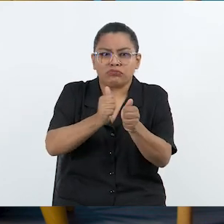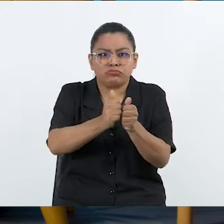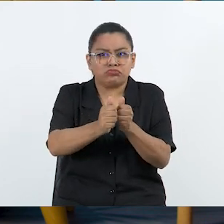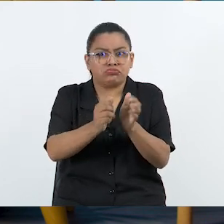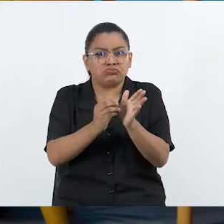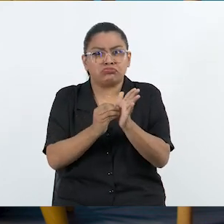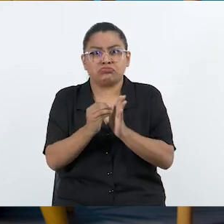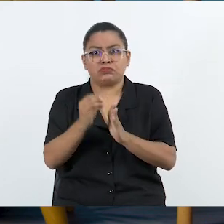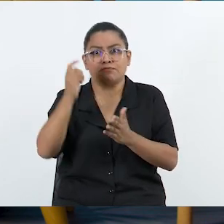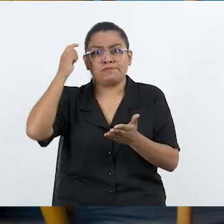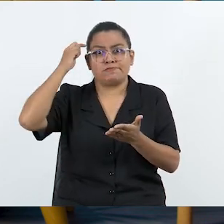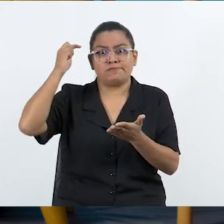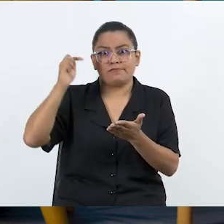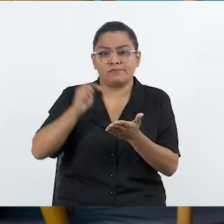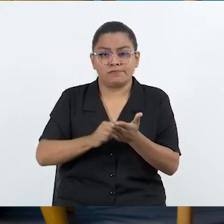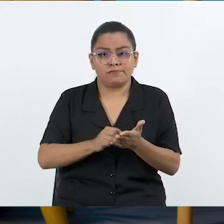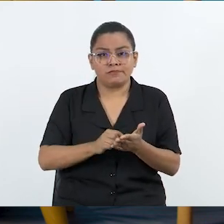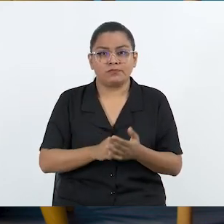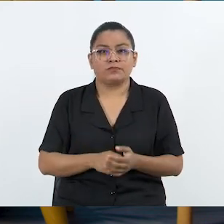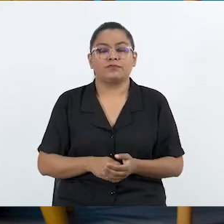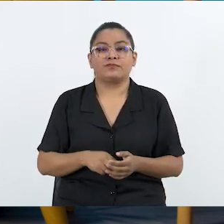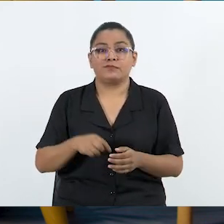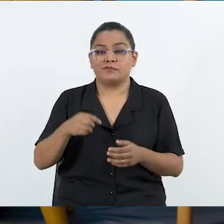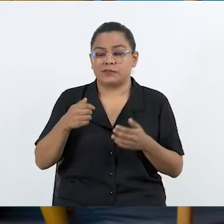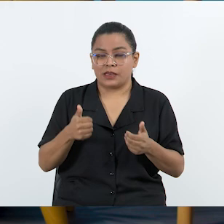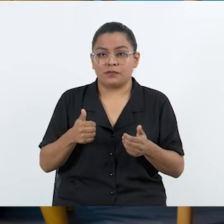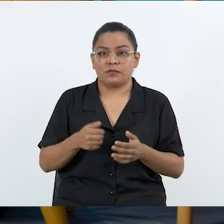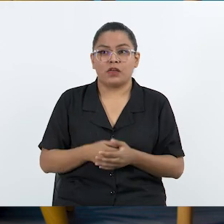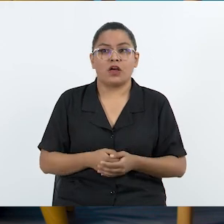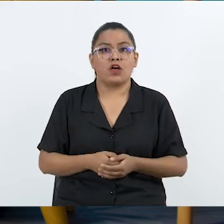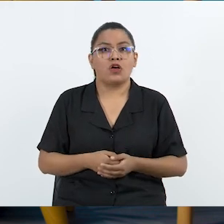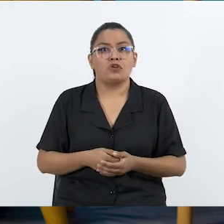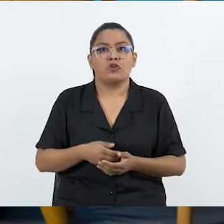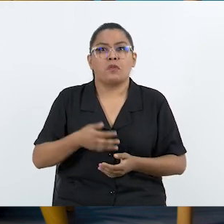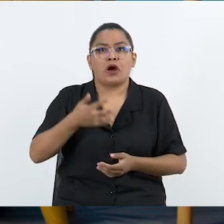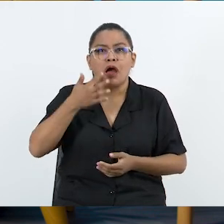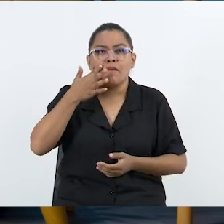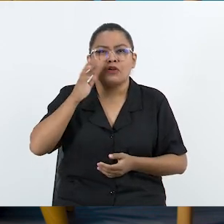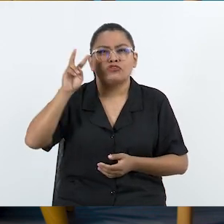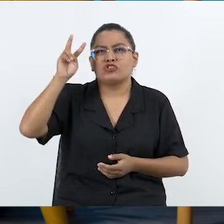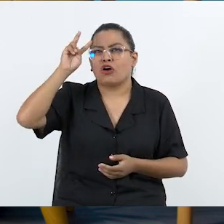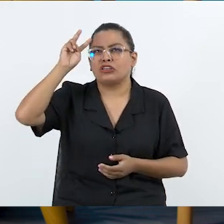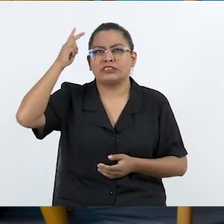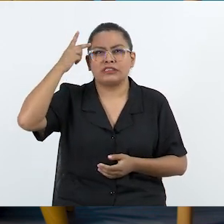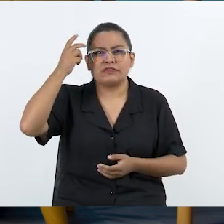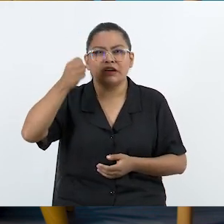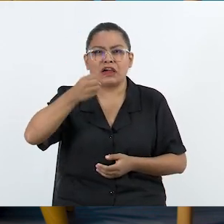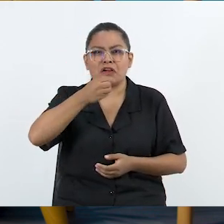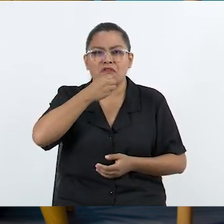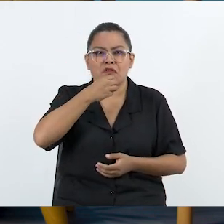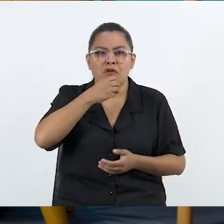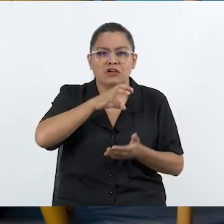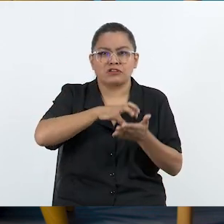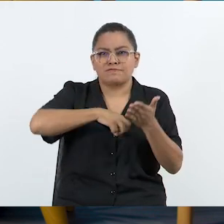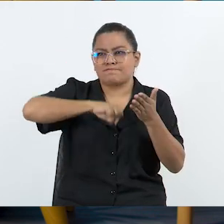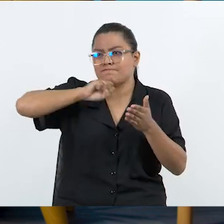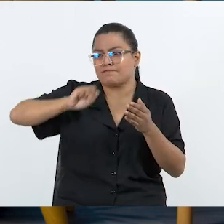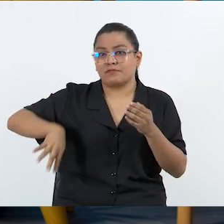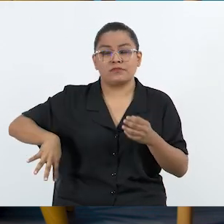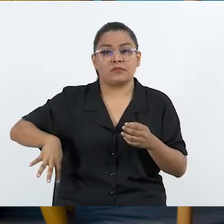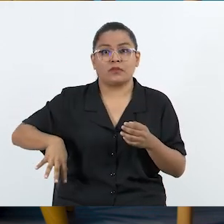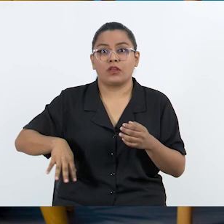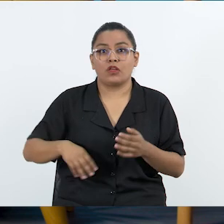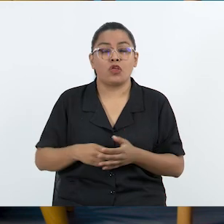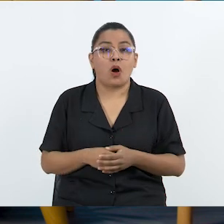puntos en un examen. Ahora bien, no estamos hablando de desechar completamente el conocimiento inerte. Si lo